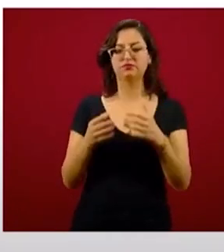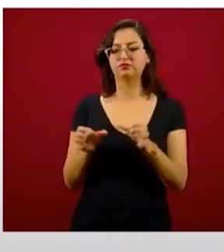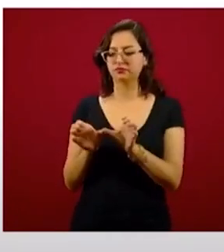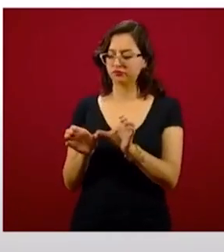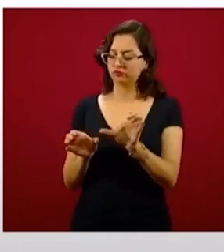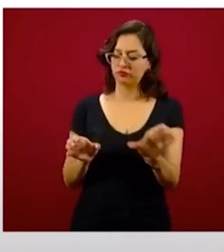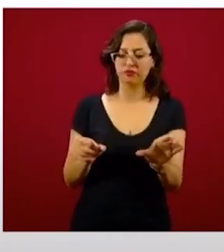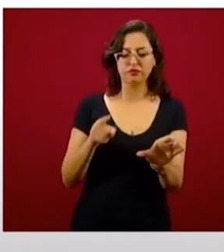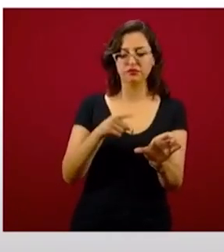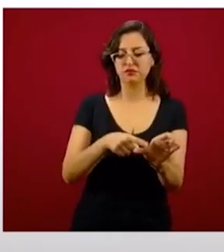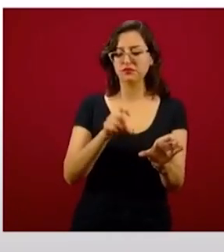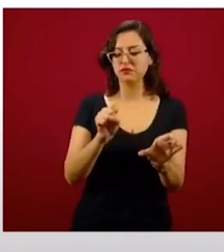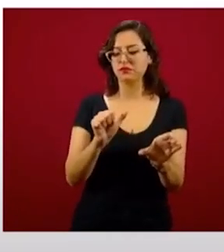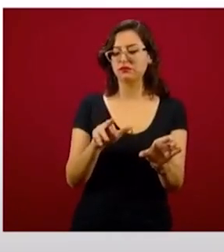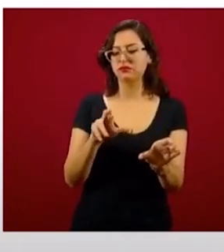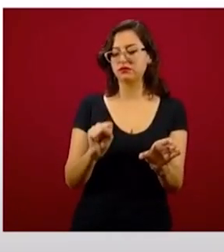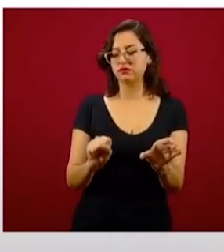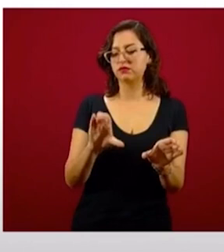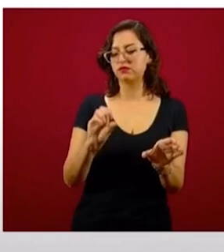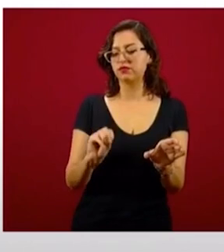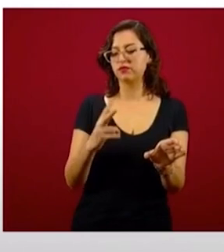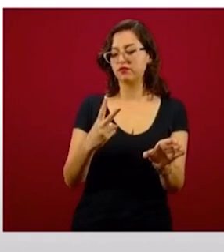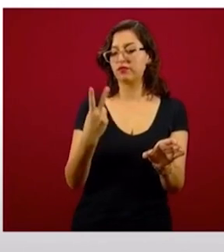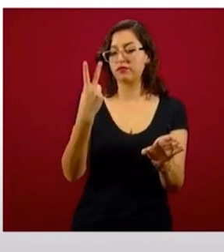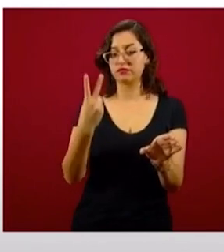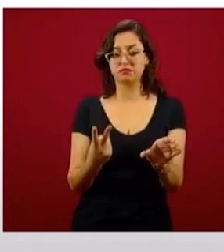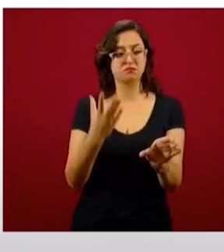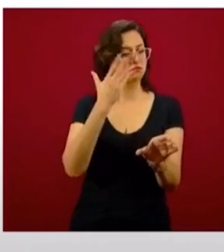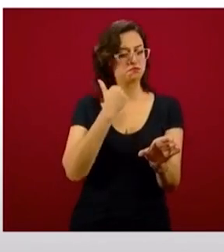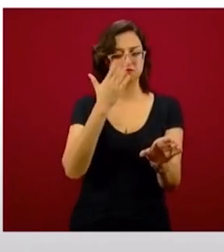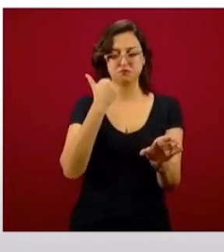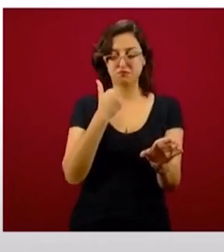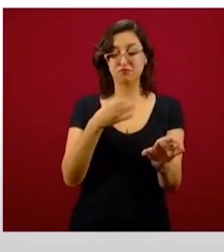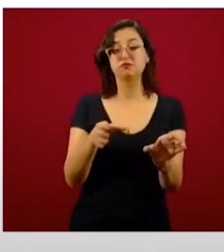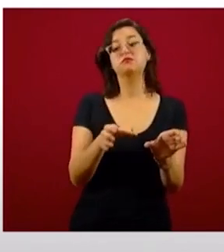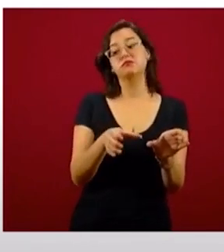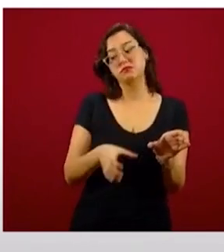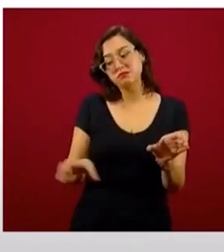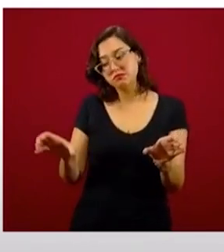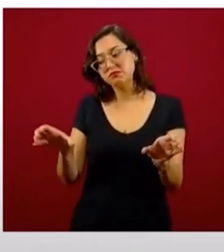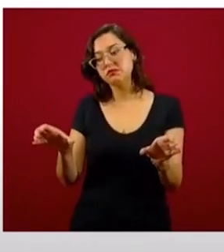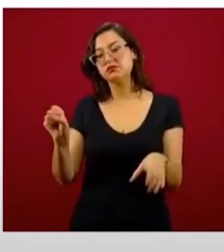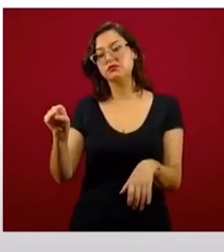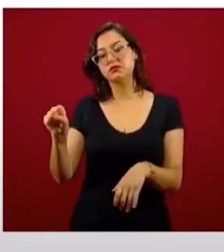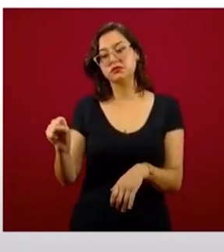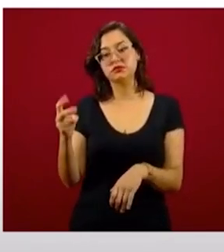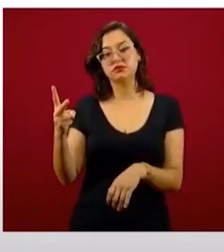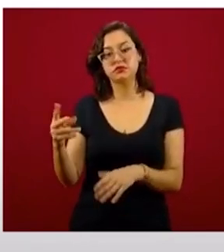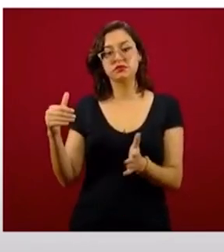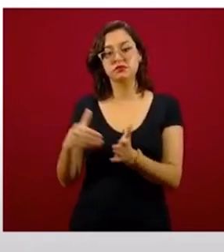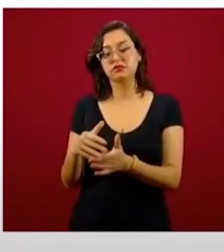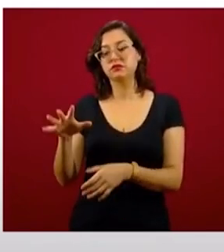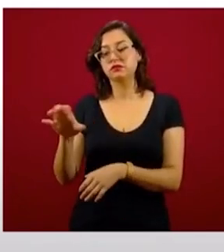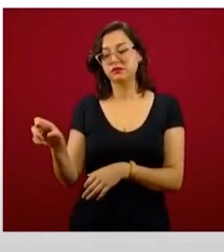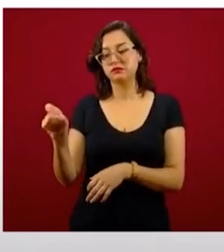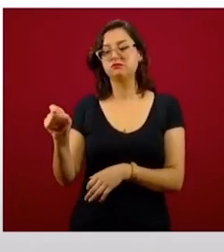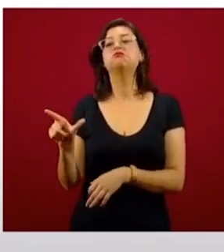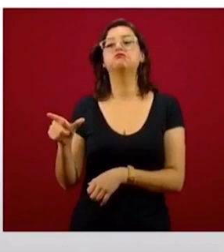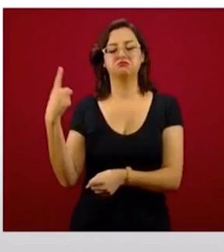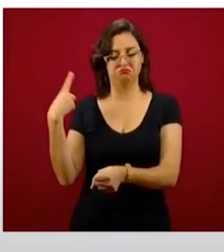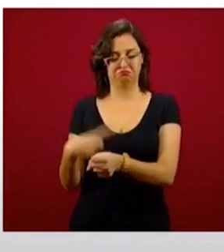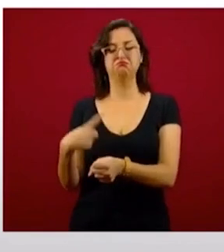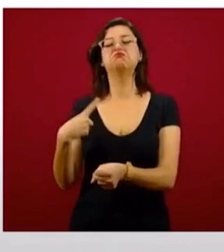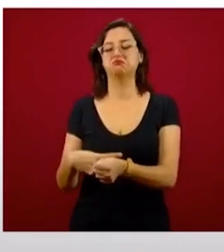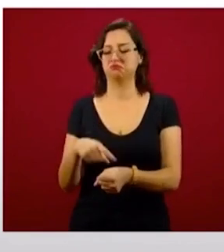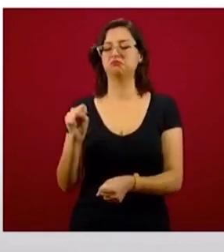de sars co2 en sus vías respiratorias pero así también 62 mil 527 fueron confirmadas al